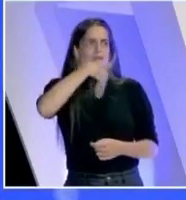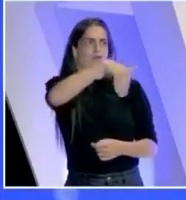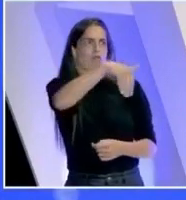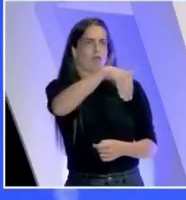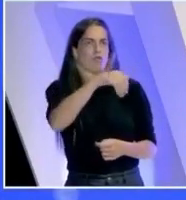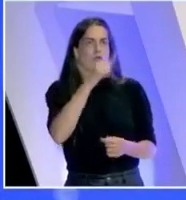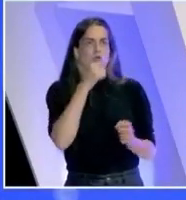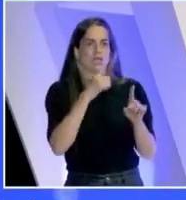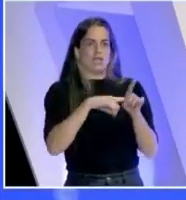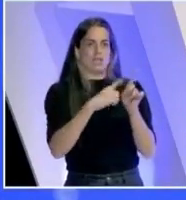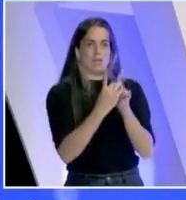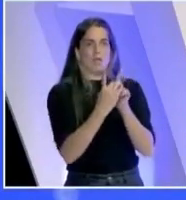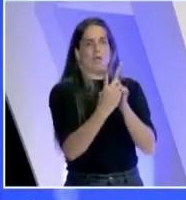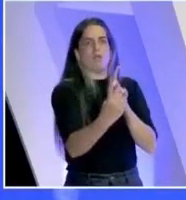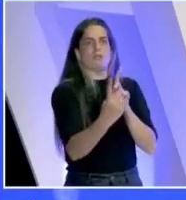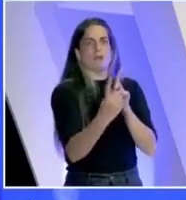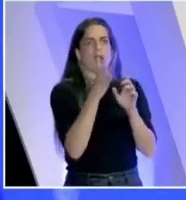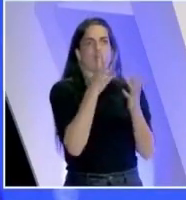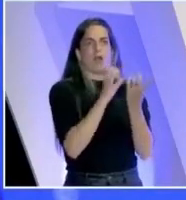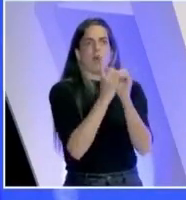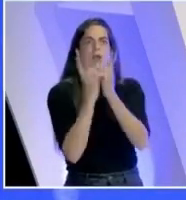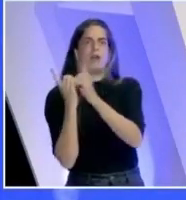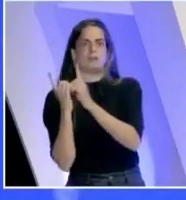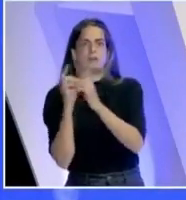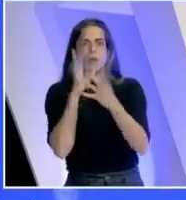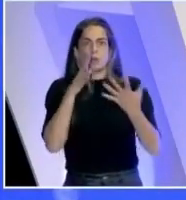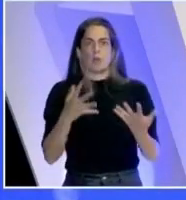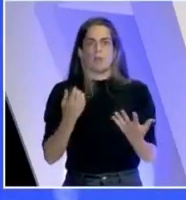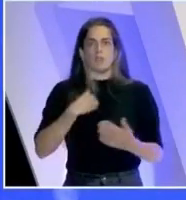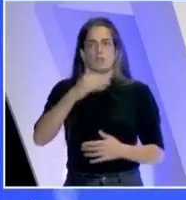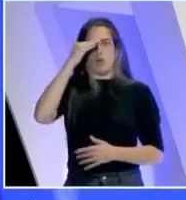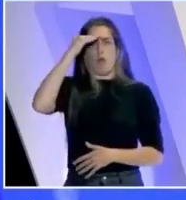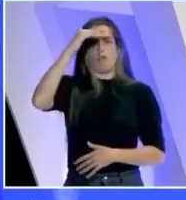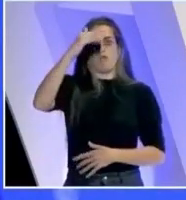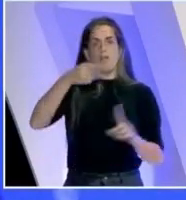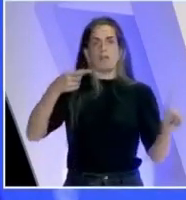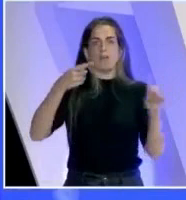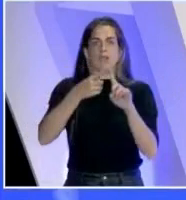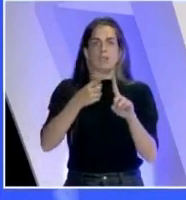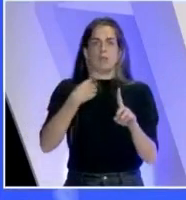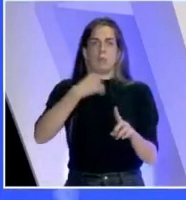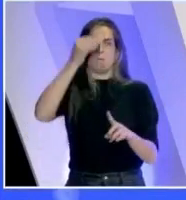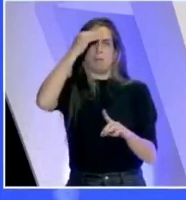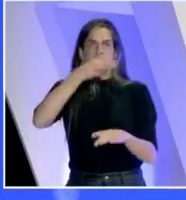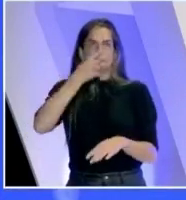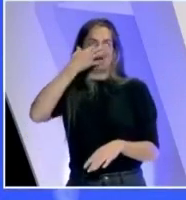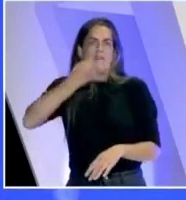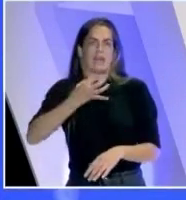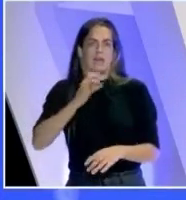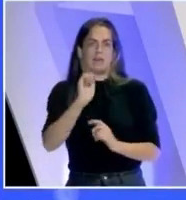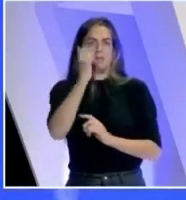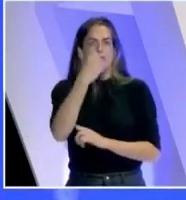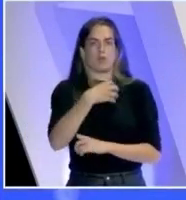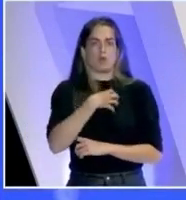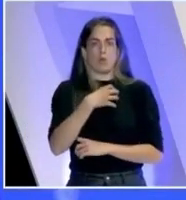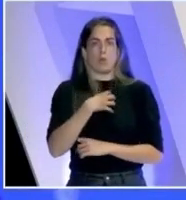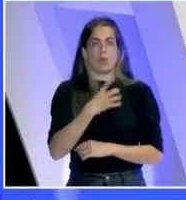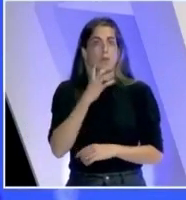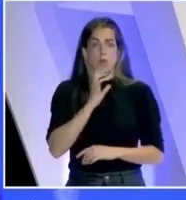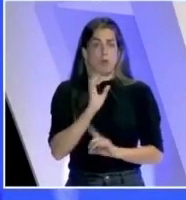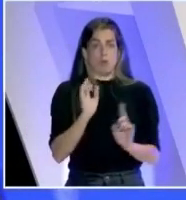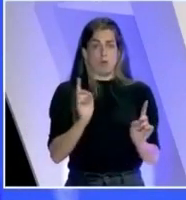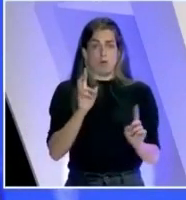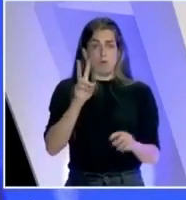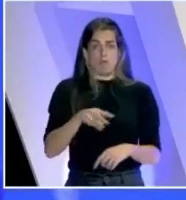aparentemente tan polarizado como el actual, esta visión y este objetivo. Pero no es cierto, no es cierto. Y la